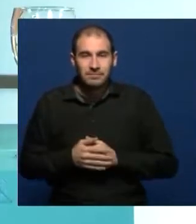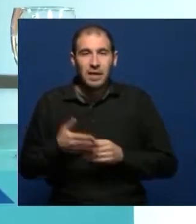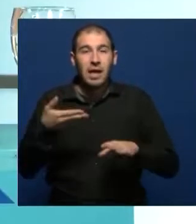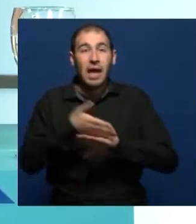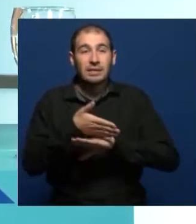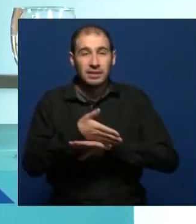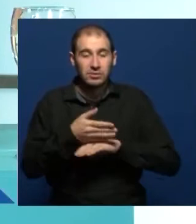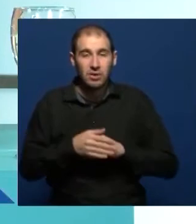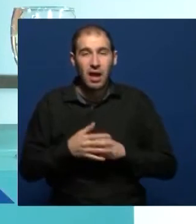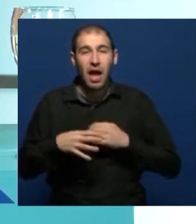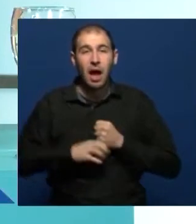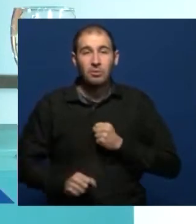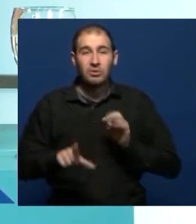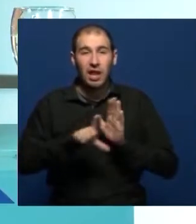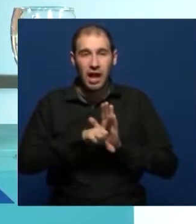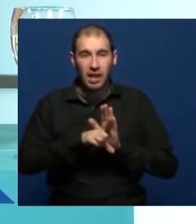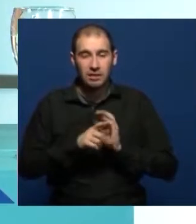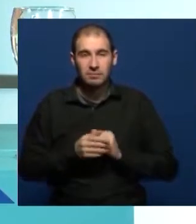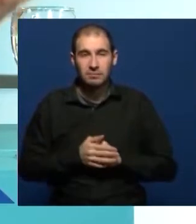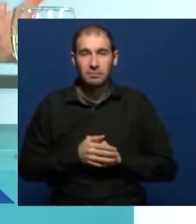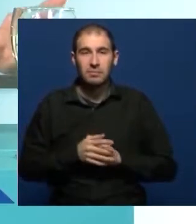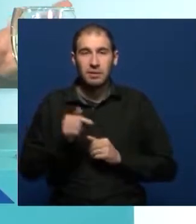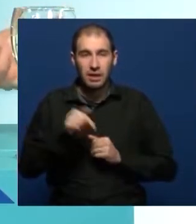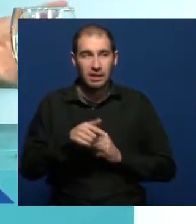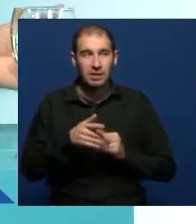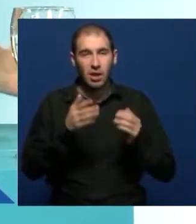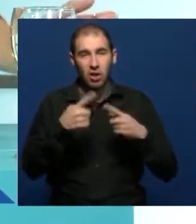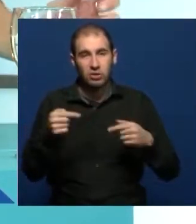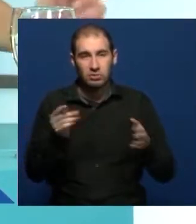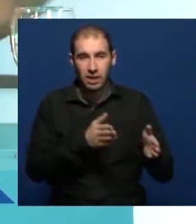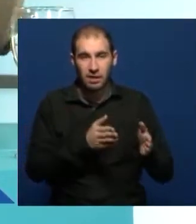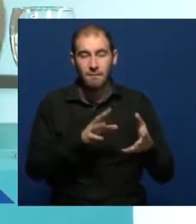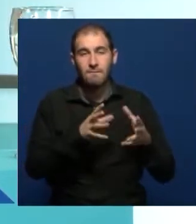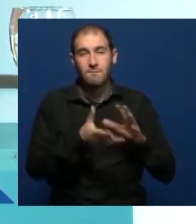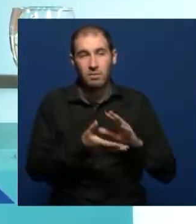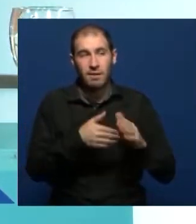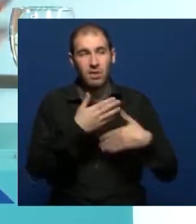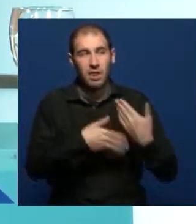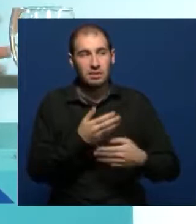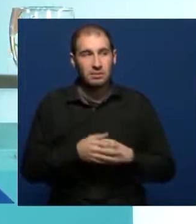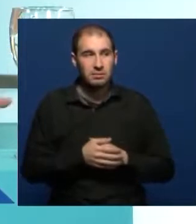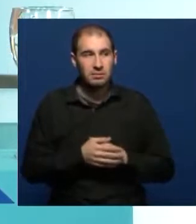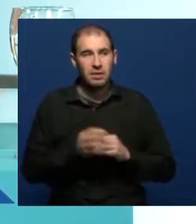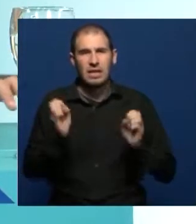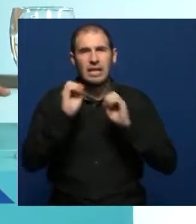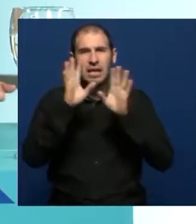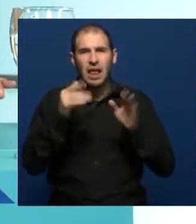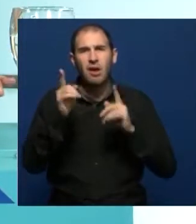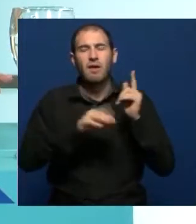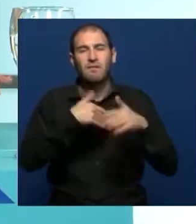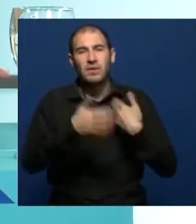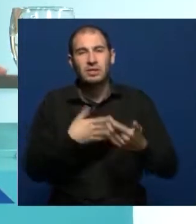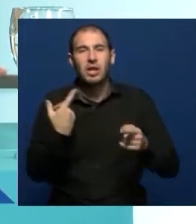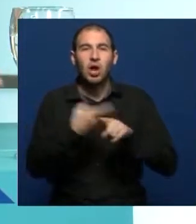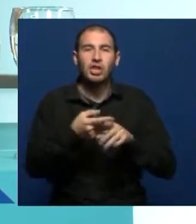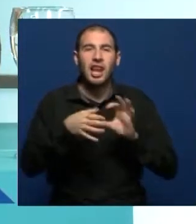acceso al aborto legal es una situación de este tipo de violencia. Más claramente, a lo mejor, de violencia en